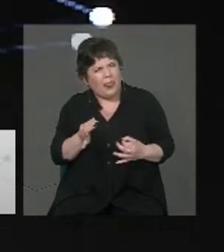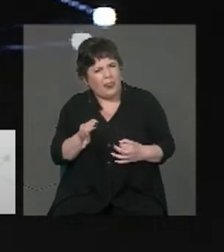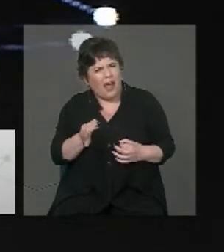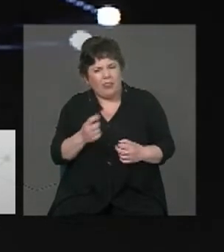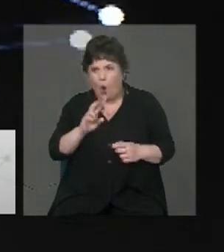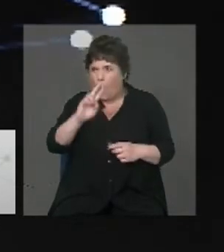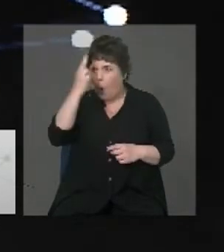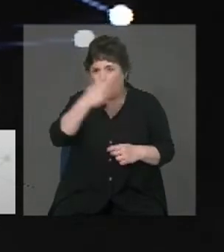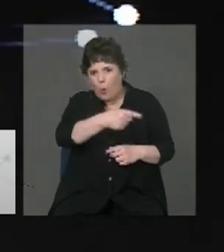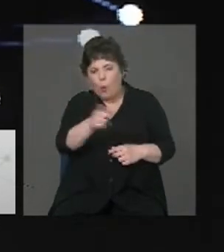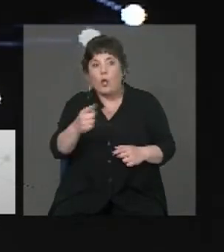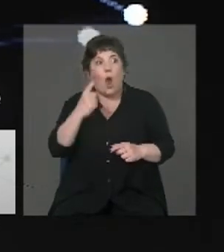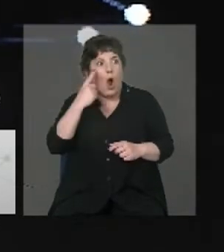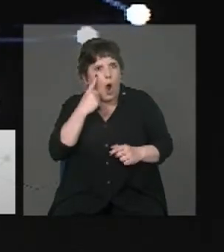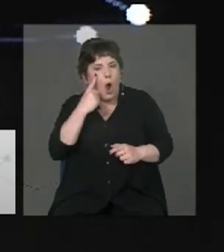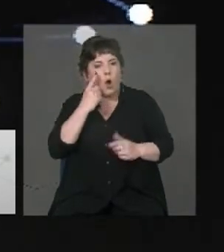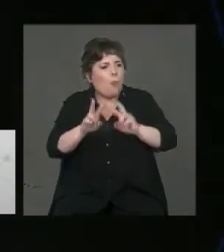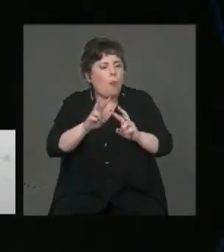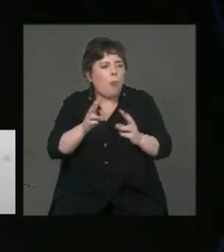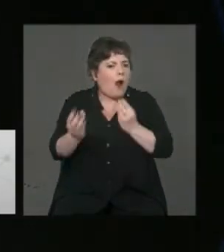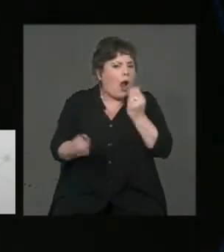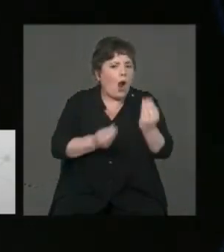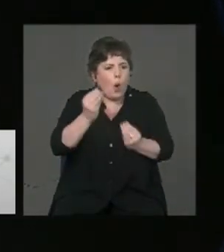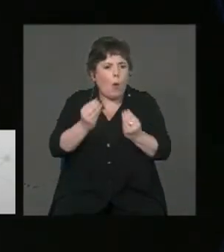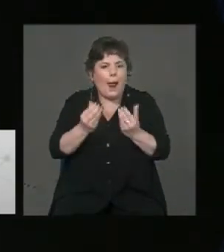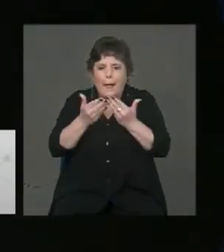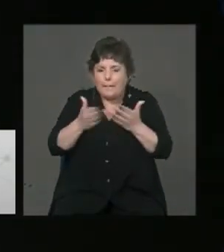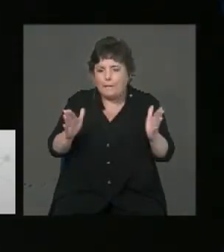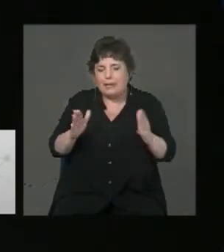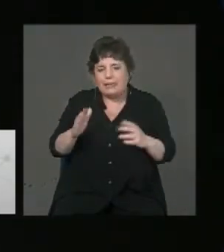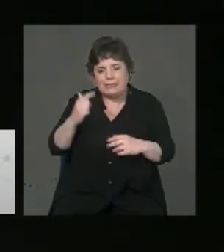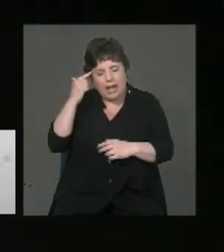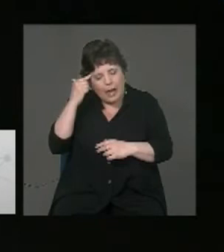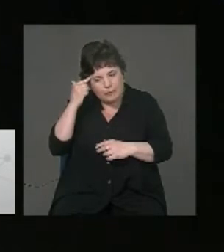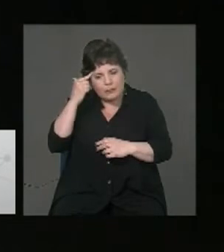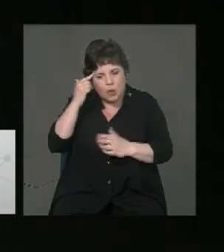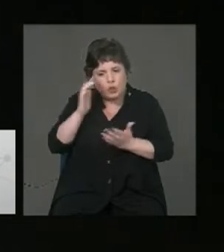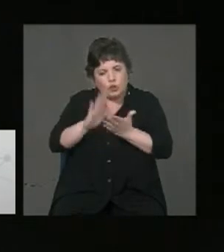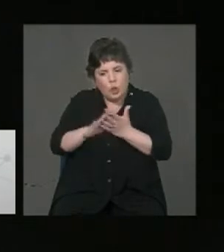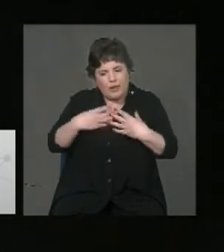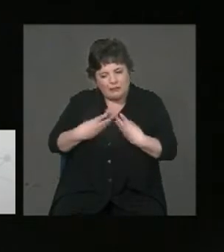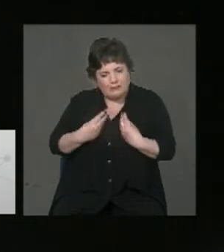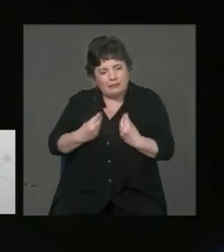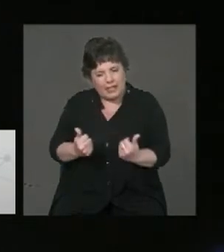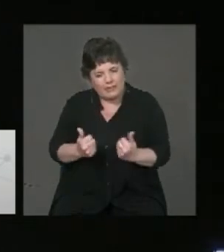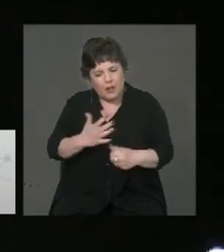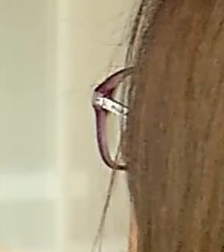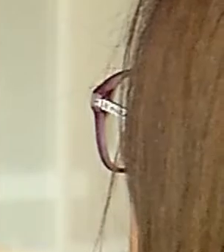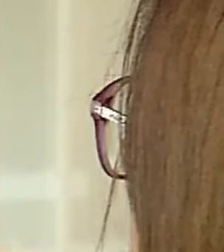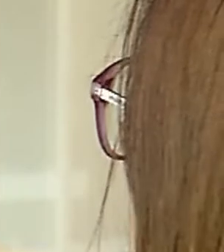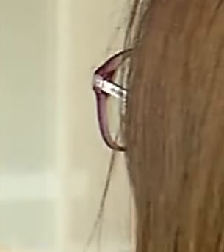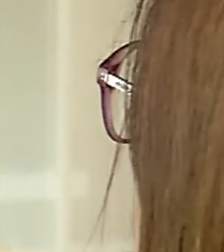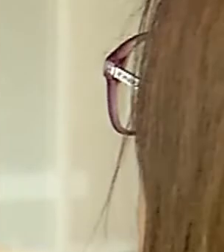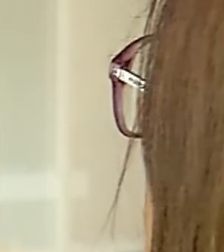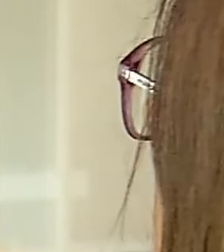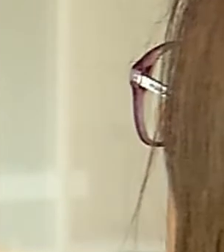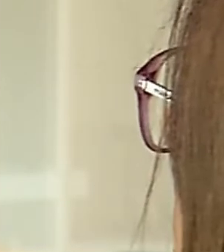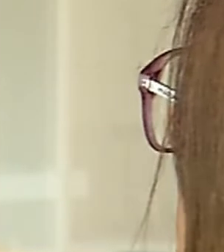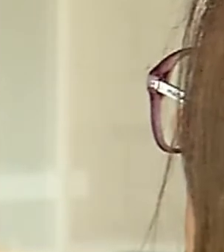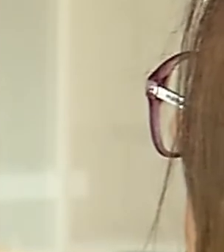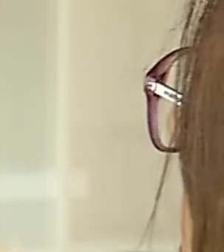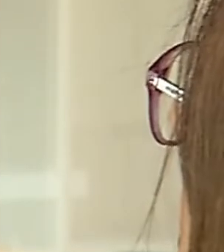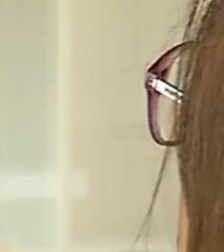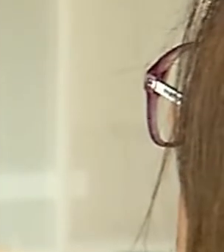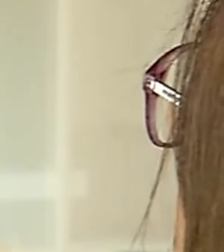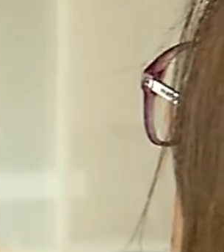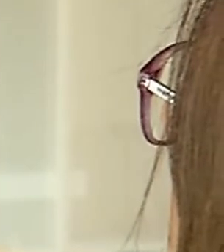hizo a Daniel Martínez negar por dos veces al programa del Frente Amplio, lo cual de algún modo niega lo que ha sido la